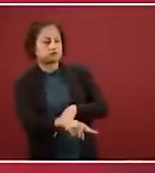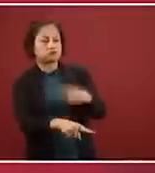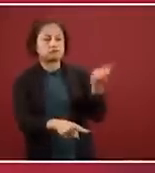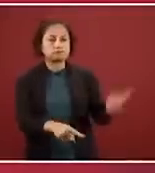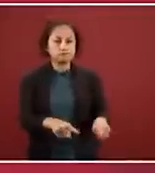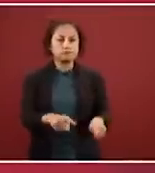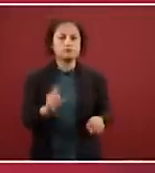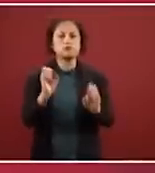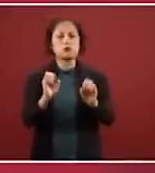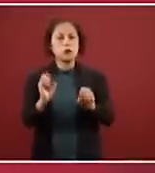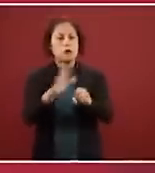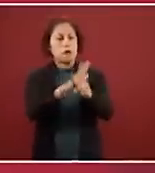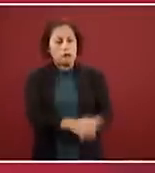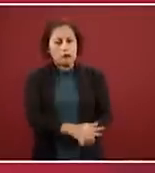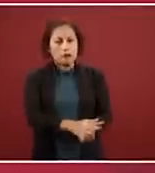Y eso